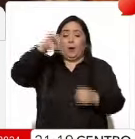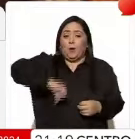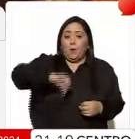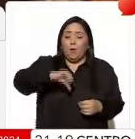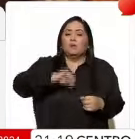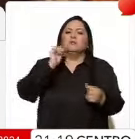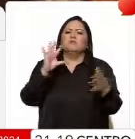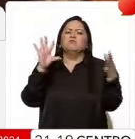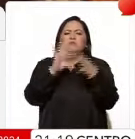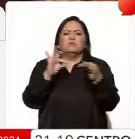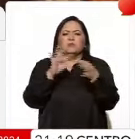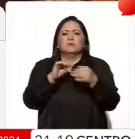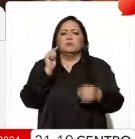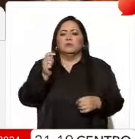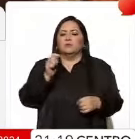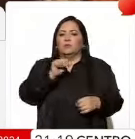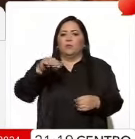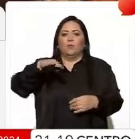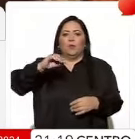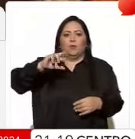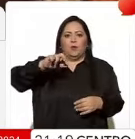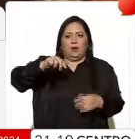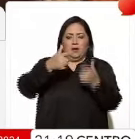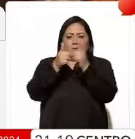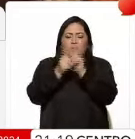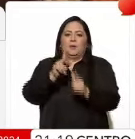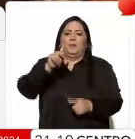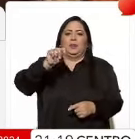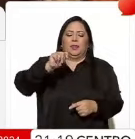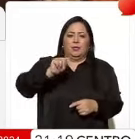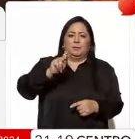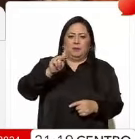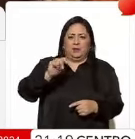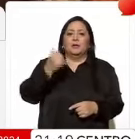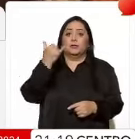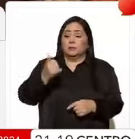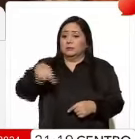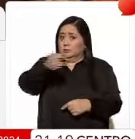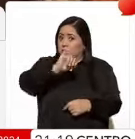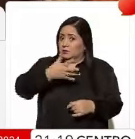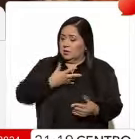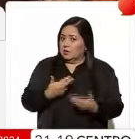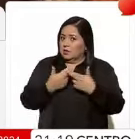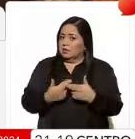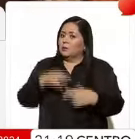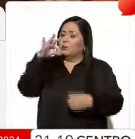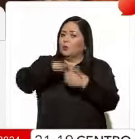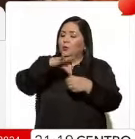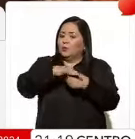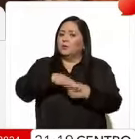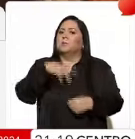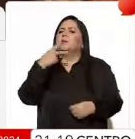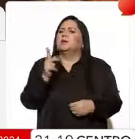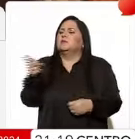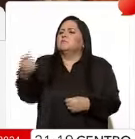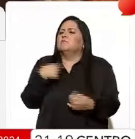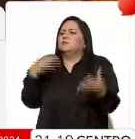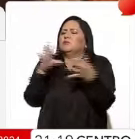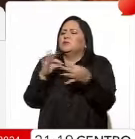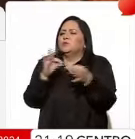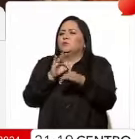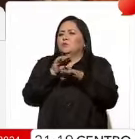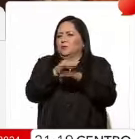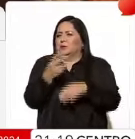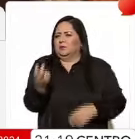se habla de que la coalición de Morena, PT Verde Ecologista, sí contaría con los votos necesarios. ¿Qué nos puede decir